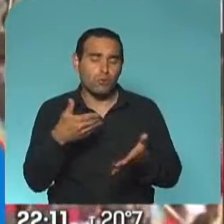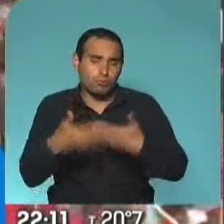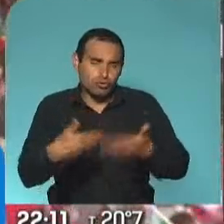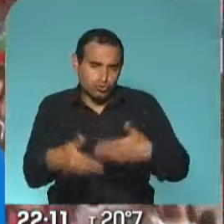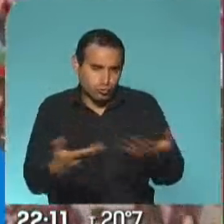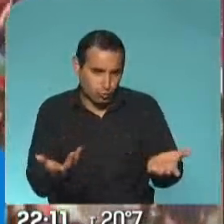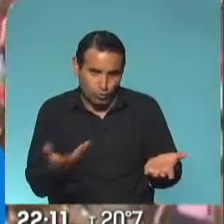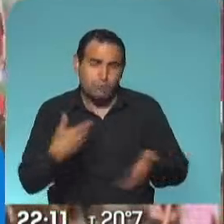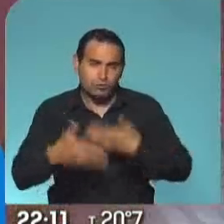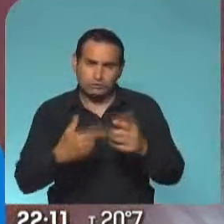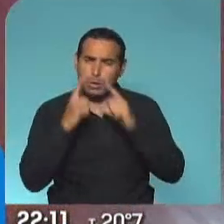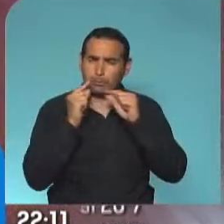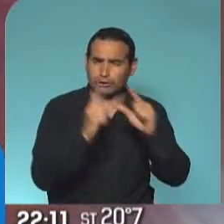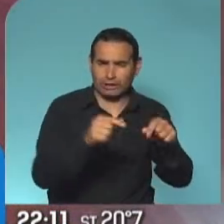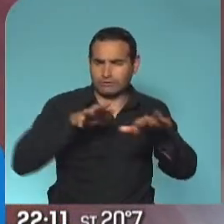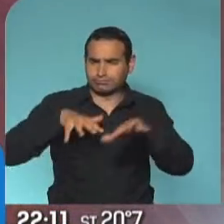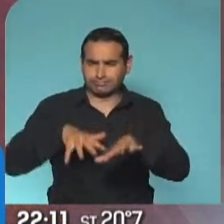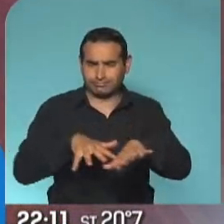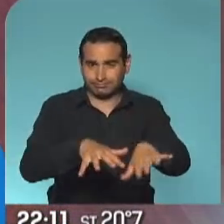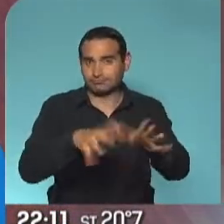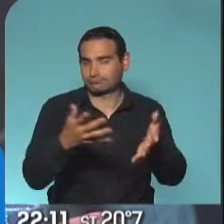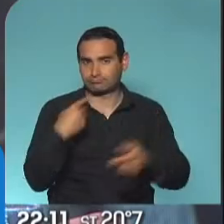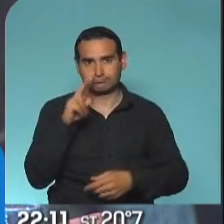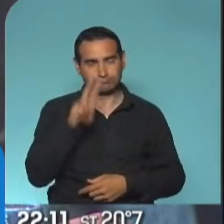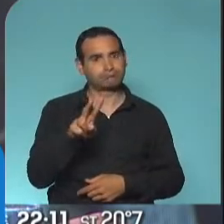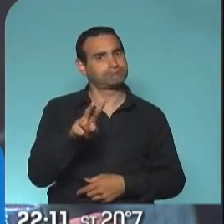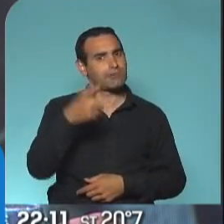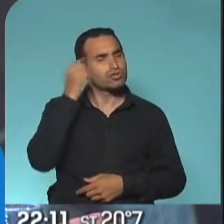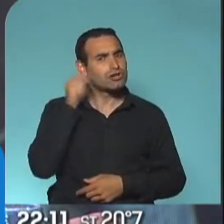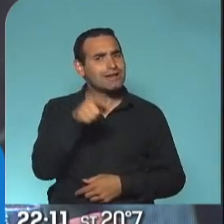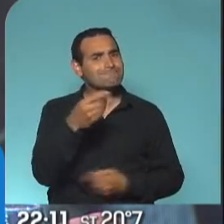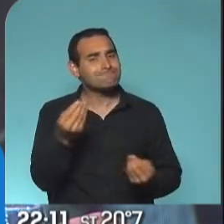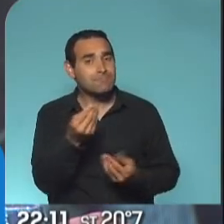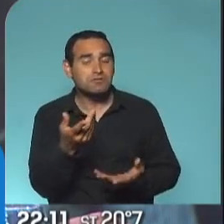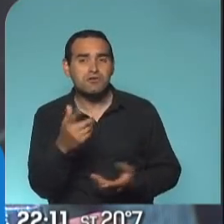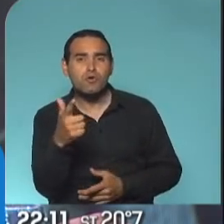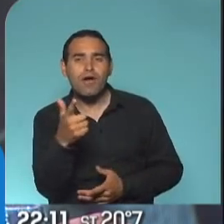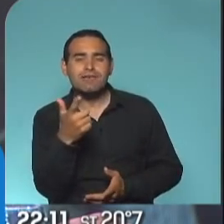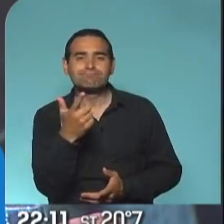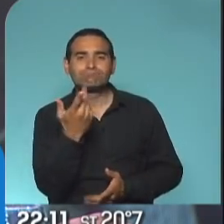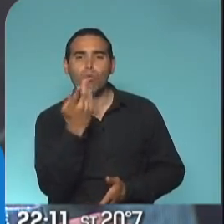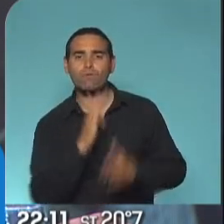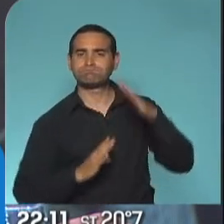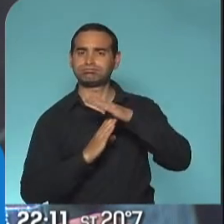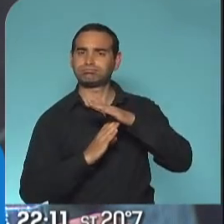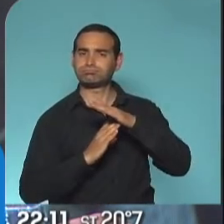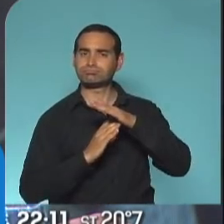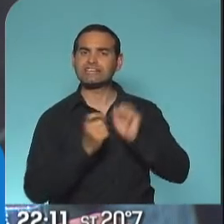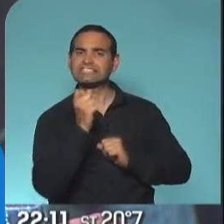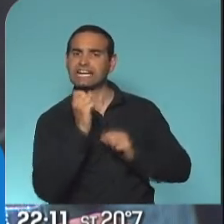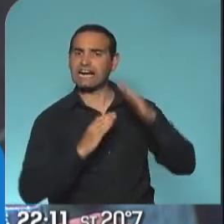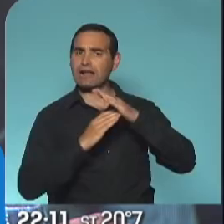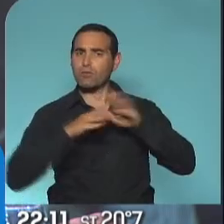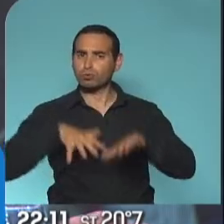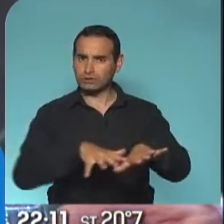un proceso de protesta y de movilizaciones que se está viviendo en Chile, es que tiene algo de anómico, es decir, no hay un liderazgo claro de la protesta